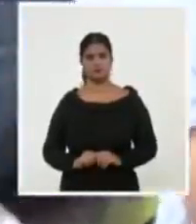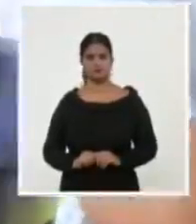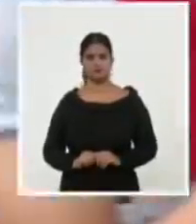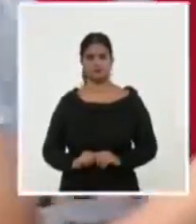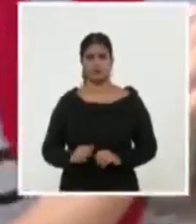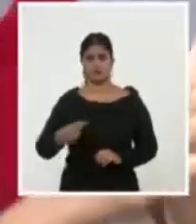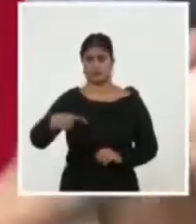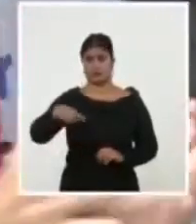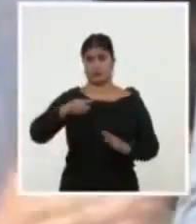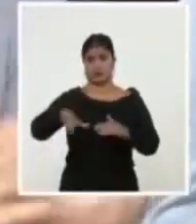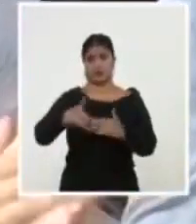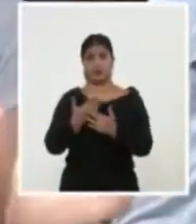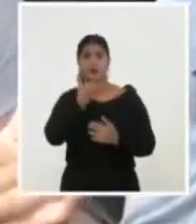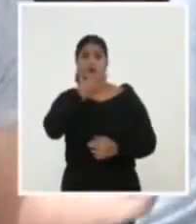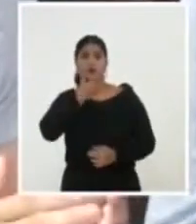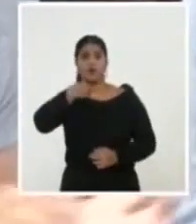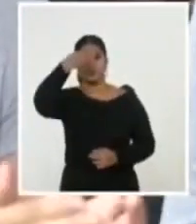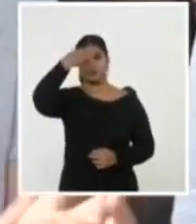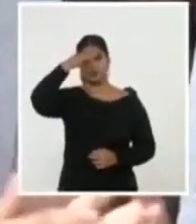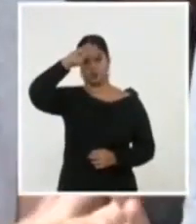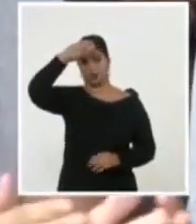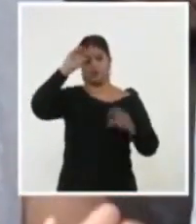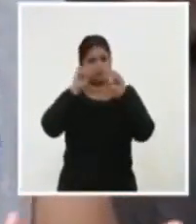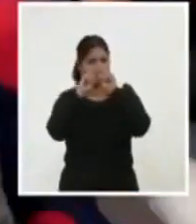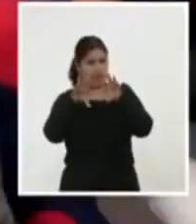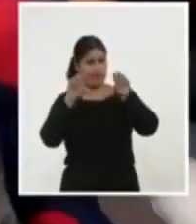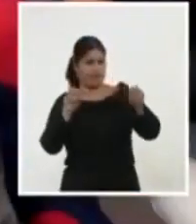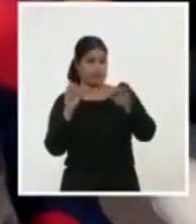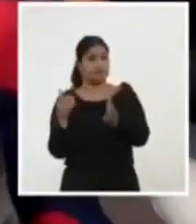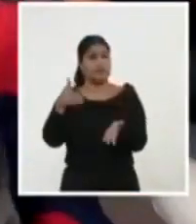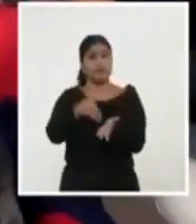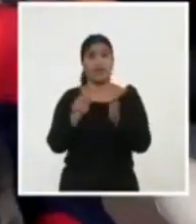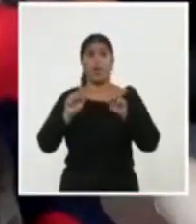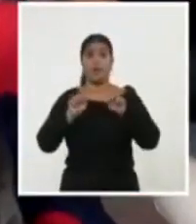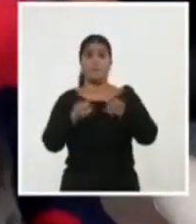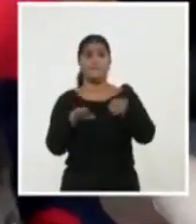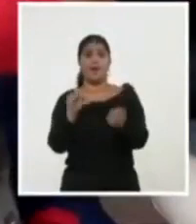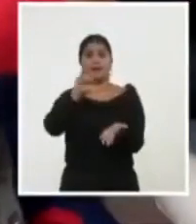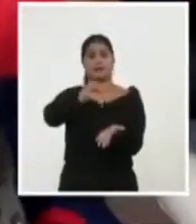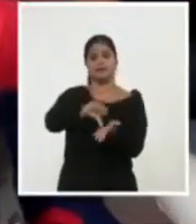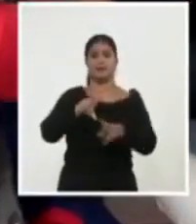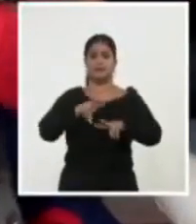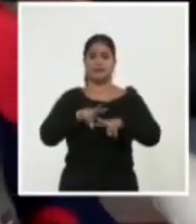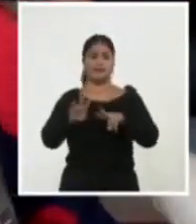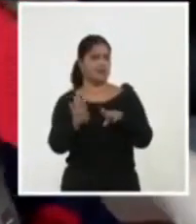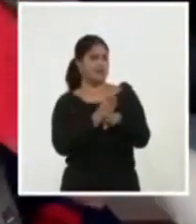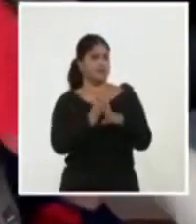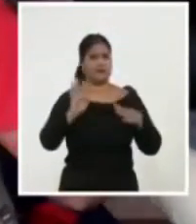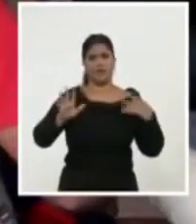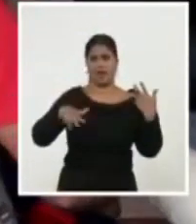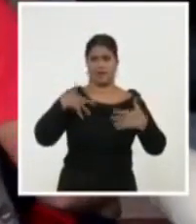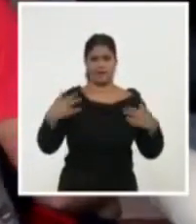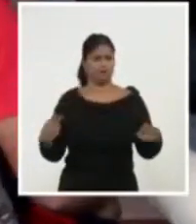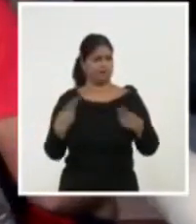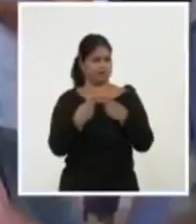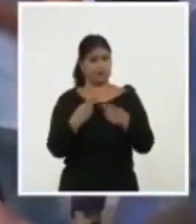días, estos jóvenes cubanos han promovido en el histórico Parque Central de La Habana múltiples actividades, todas ellas en defensa de la